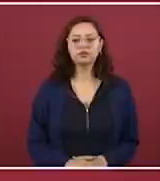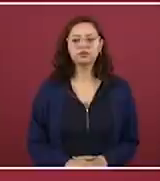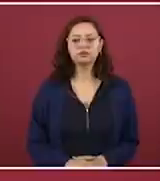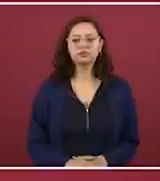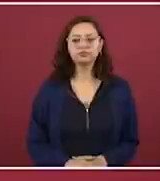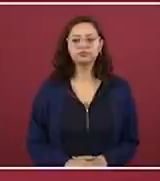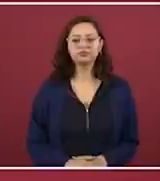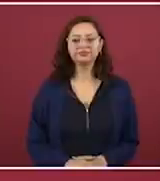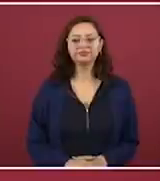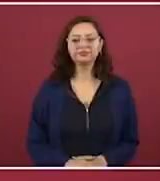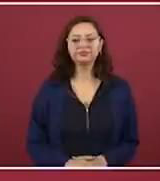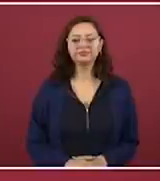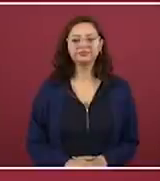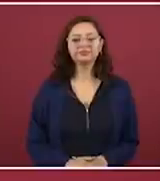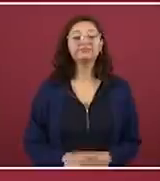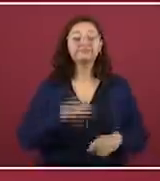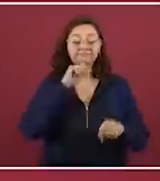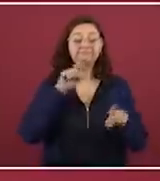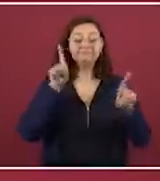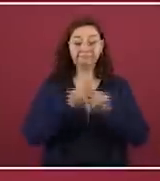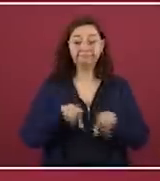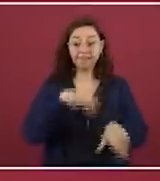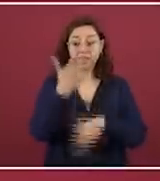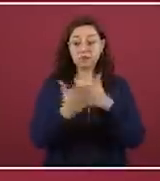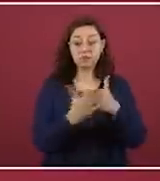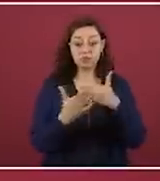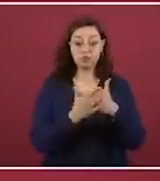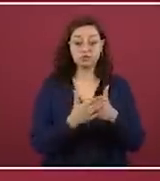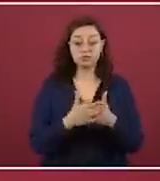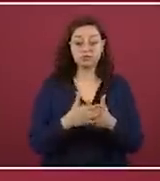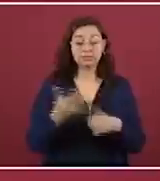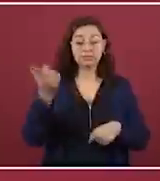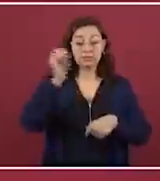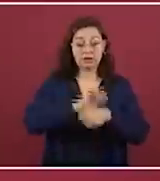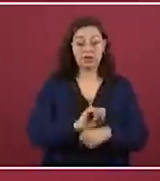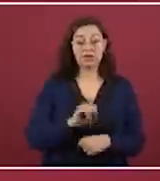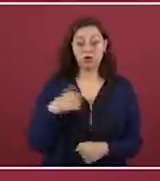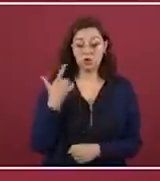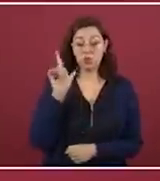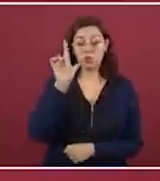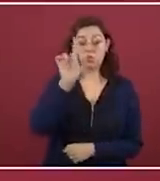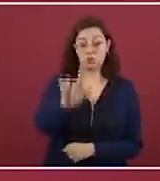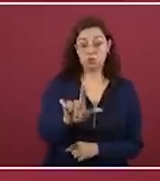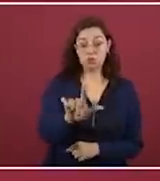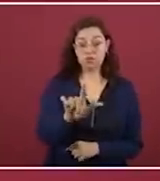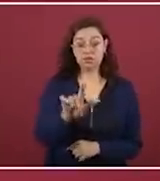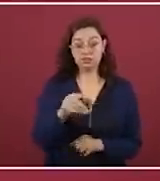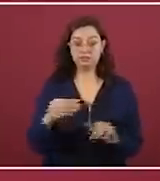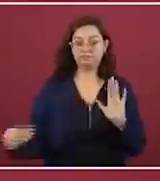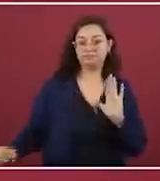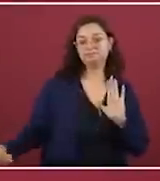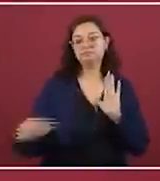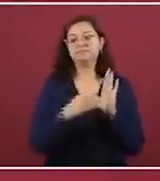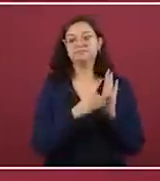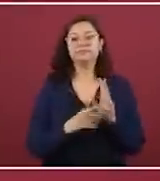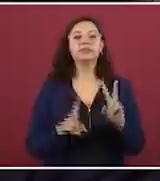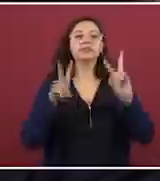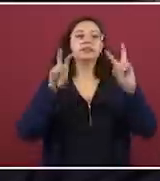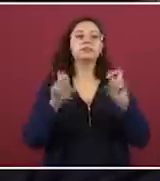la semana próxima, el lunes próximo, vamos a agregar el gas,